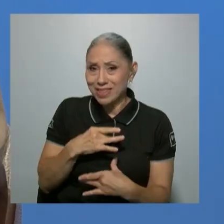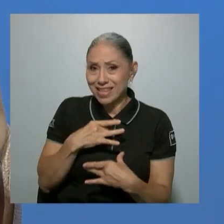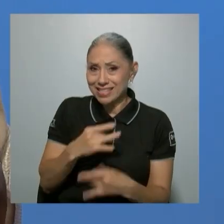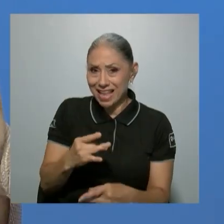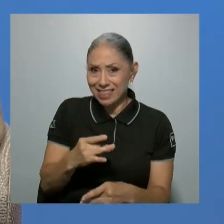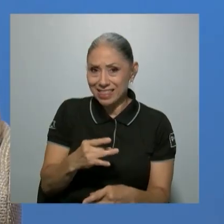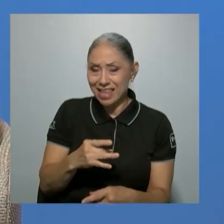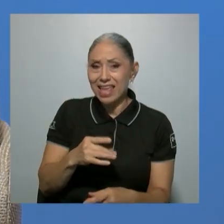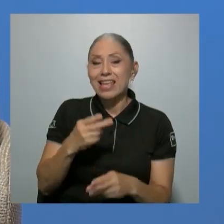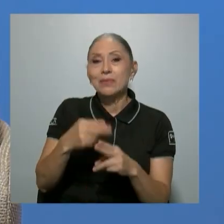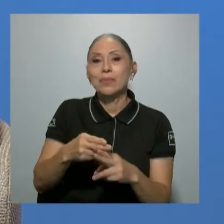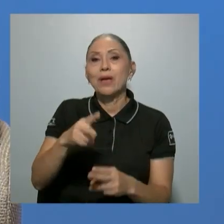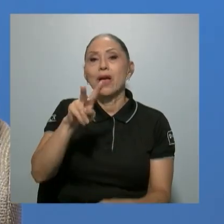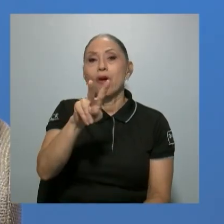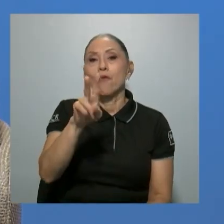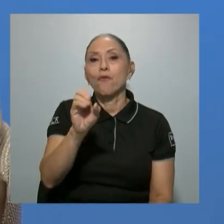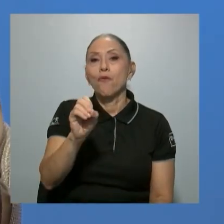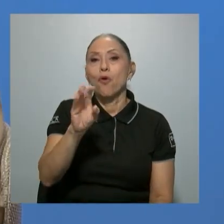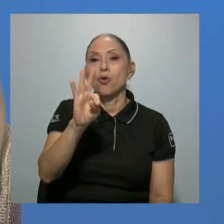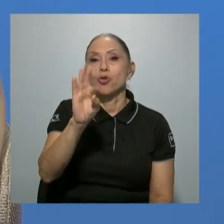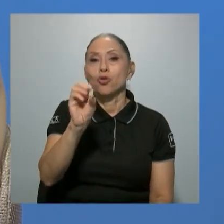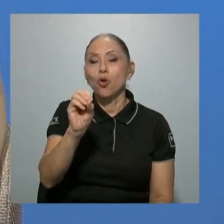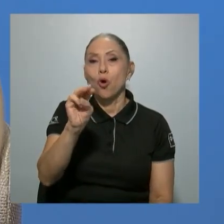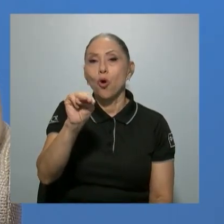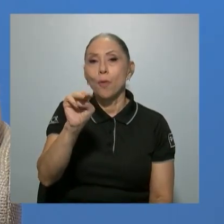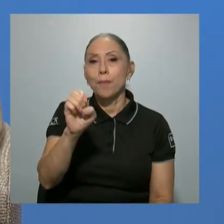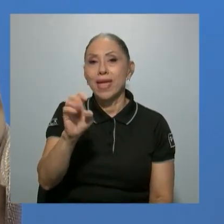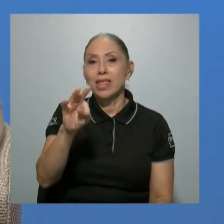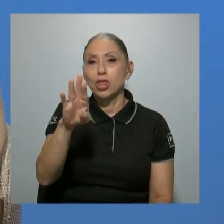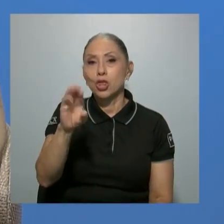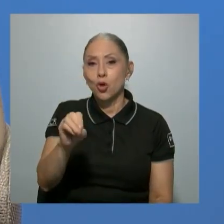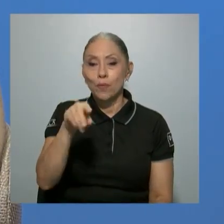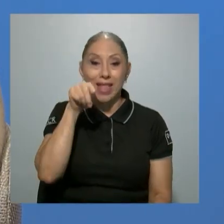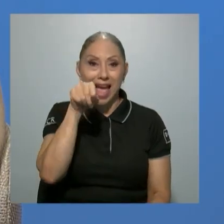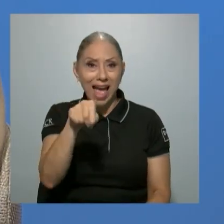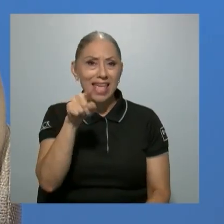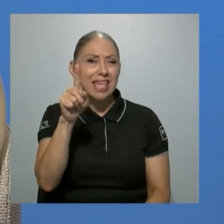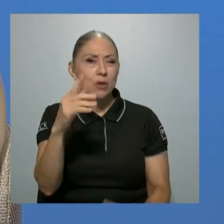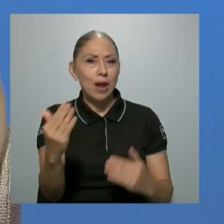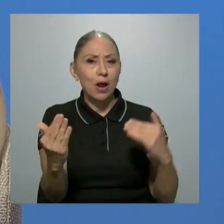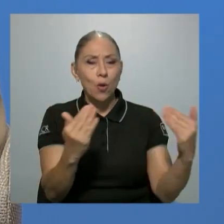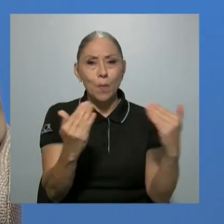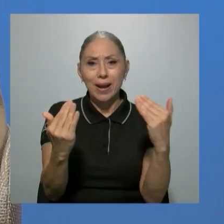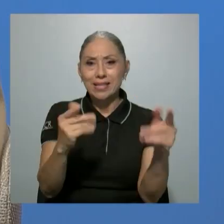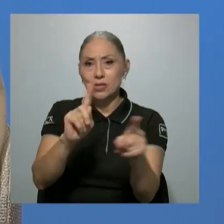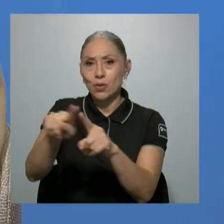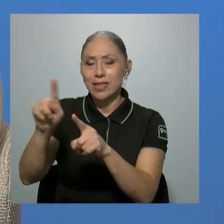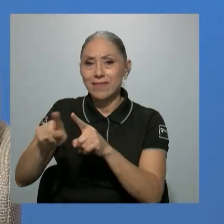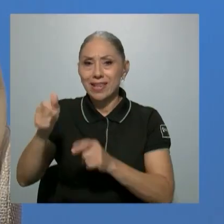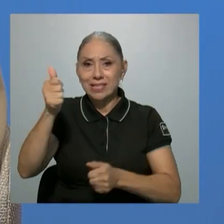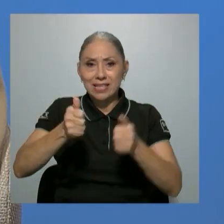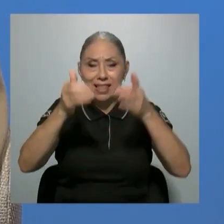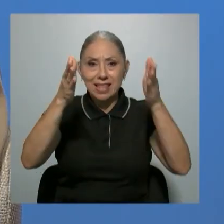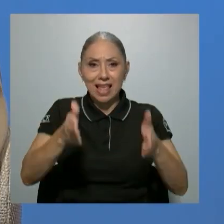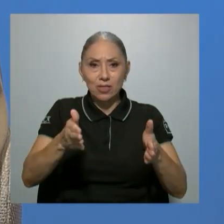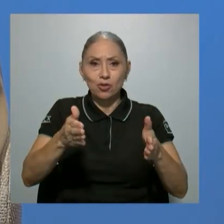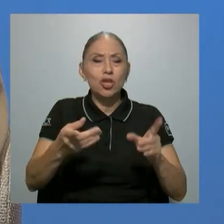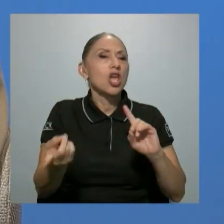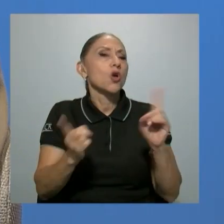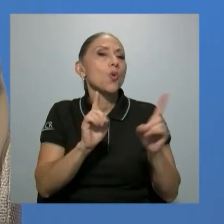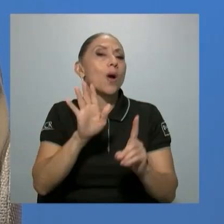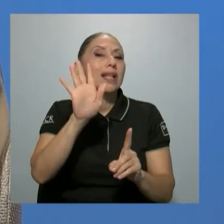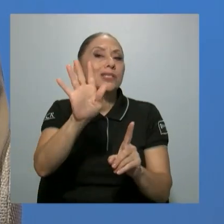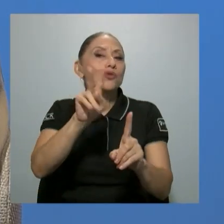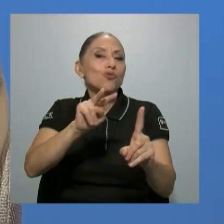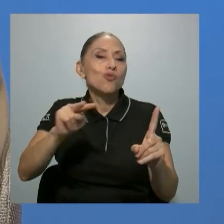los y las candidatos y las diferentes opiniones que tienen sobre diversos temas, que son muy útiles también para que nos den a